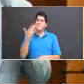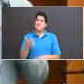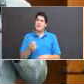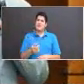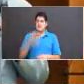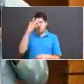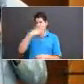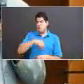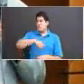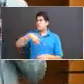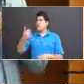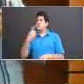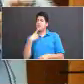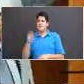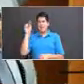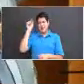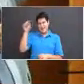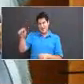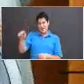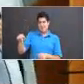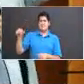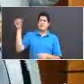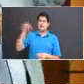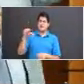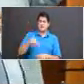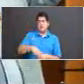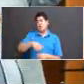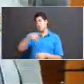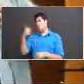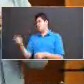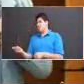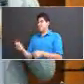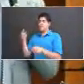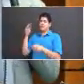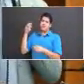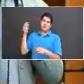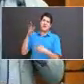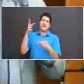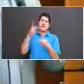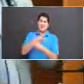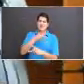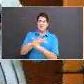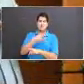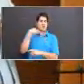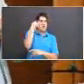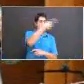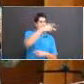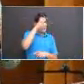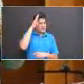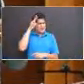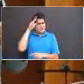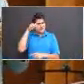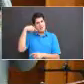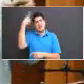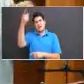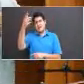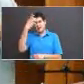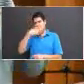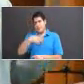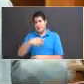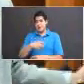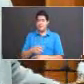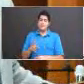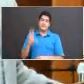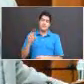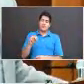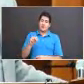tal es un infeliz, mengano es súper infeliz, aquel es un adúltero y aquel es no sé cuánto. Y